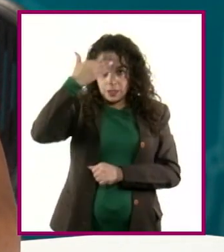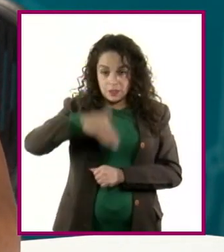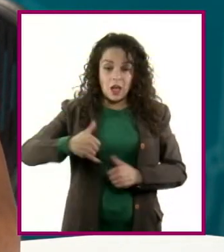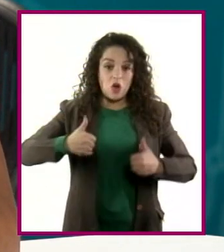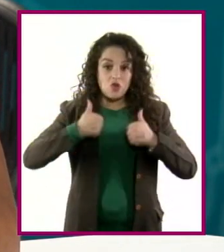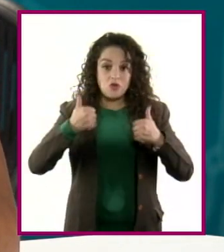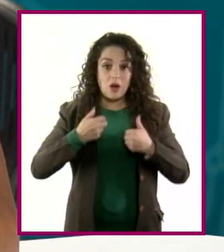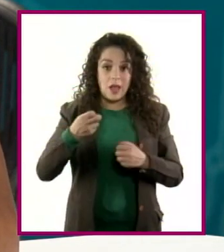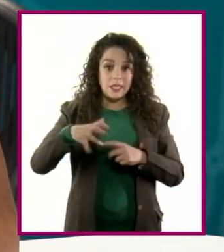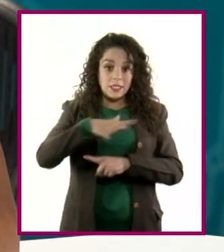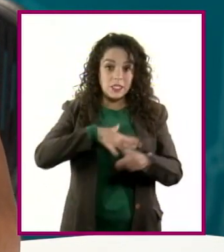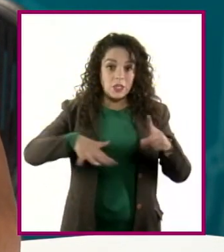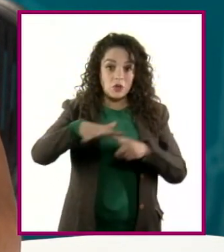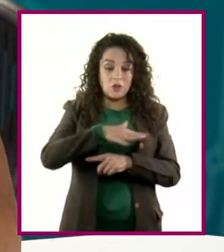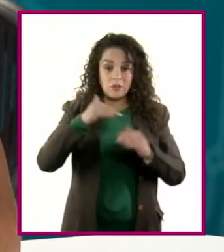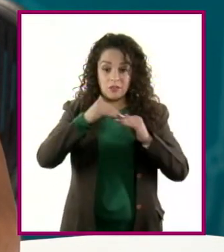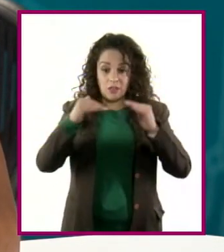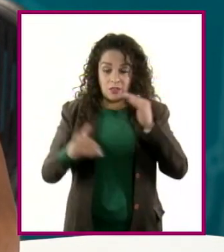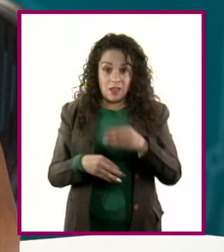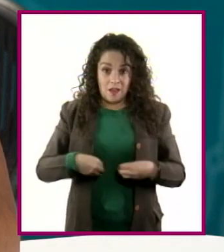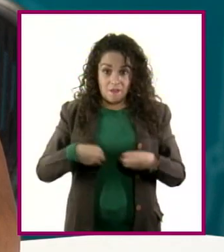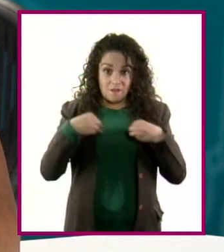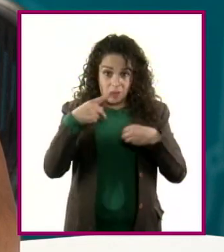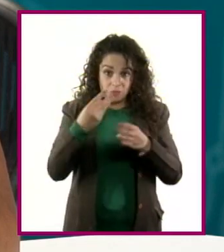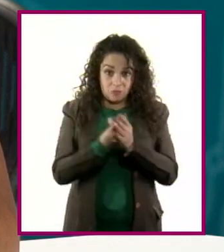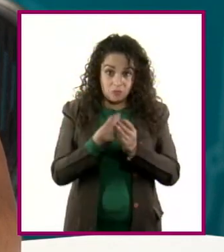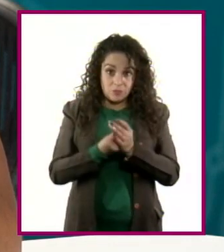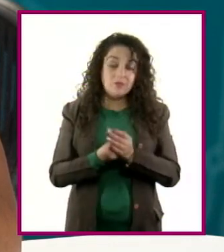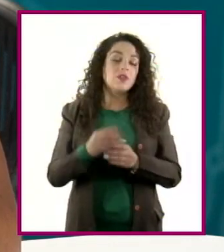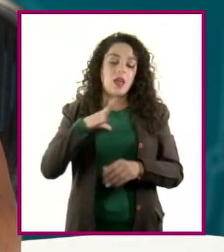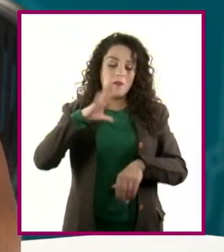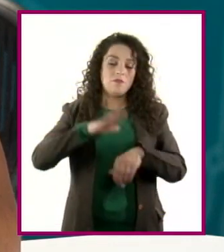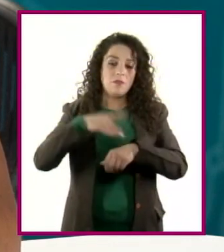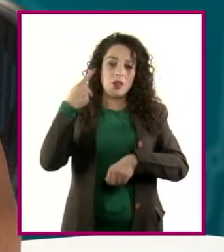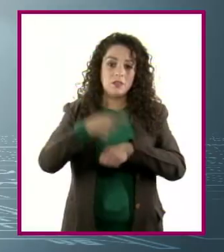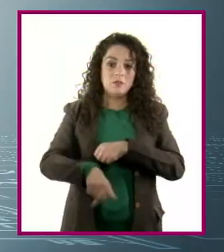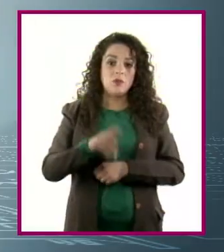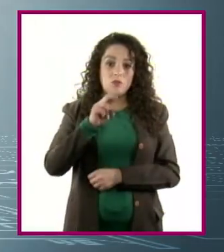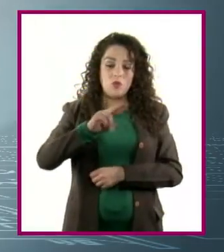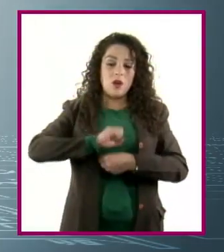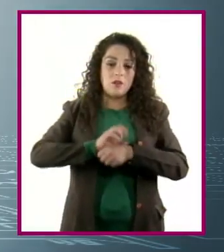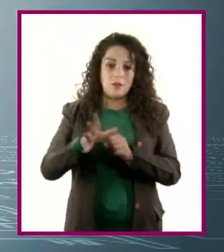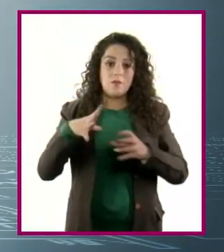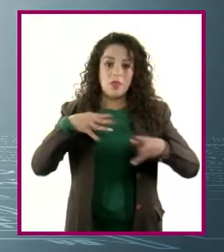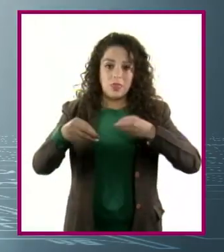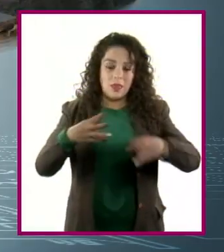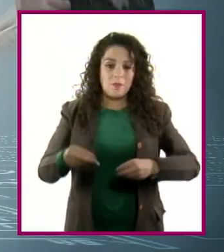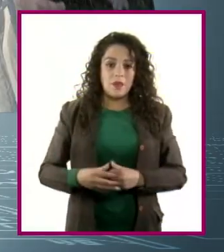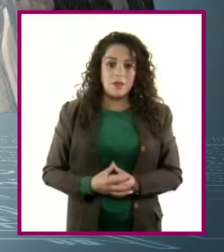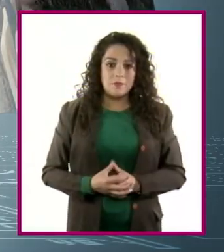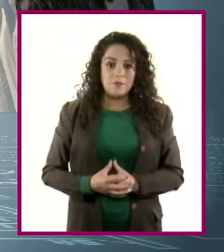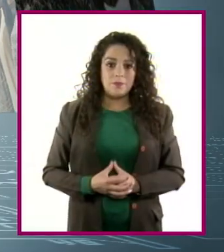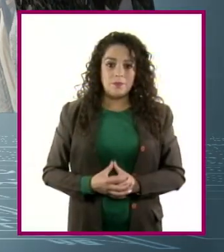estos contextos de desigualdad son quienes han tenido mayores afectaciones por la pandemia.